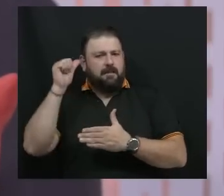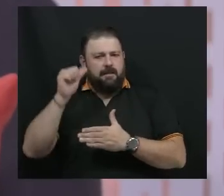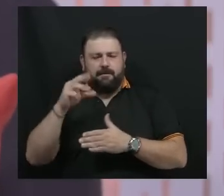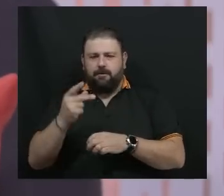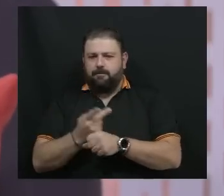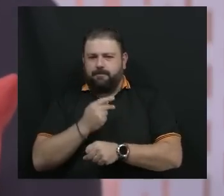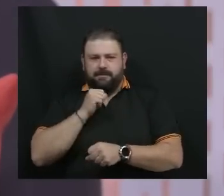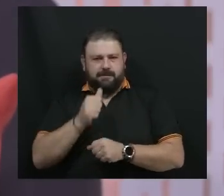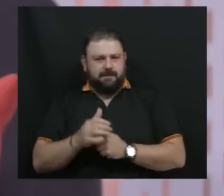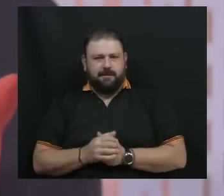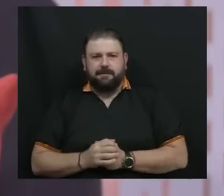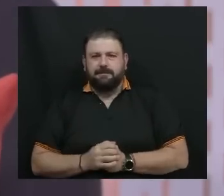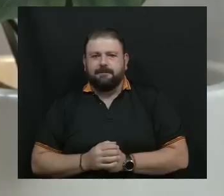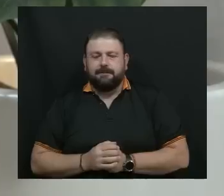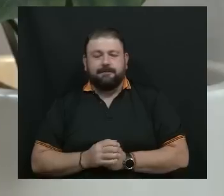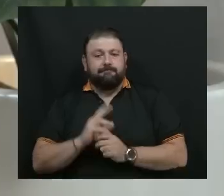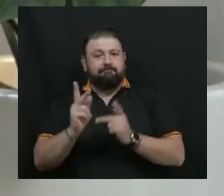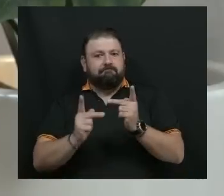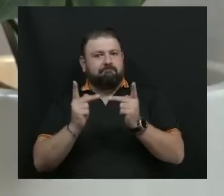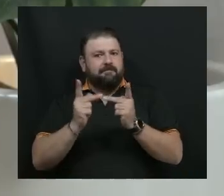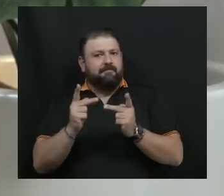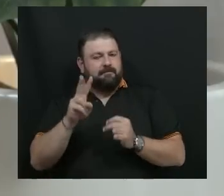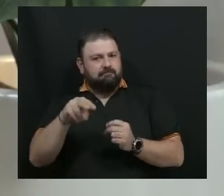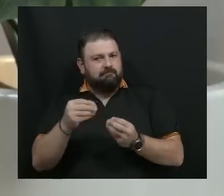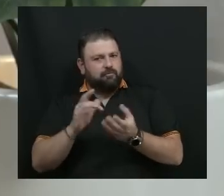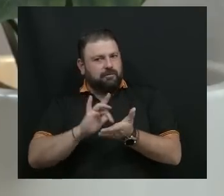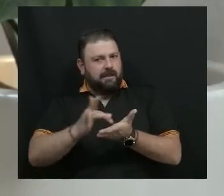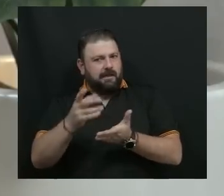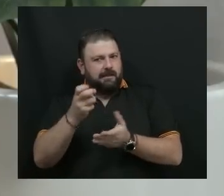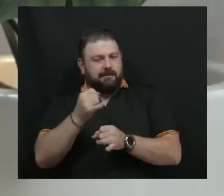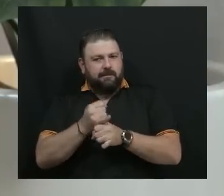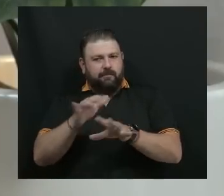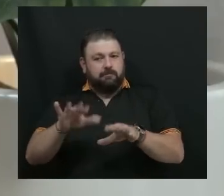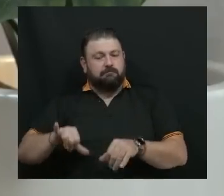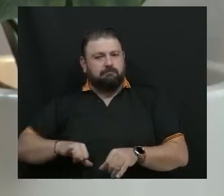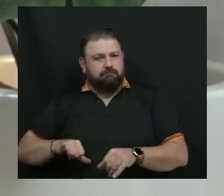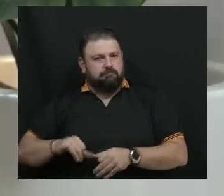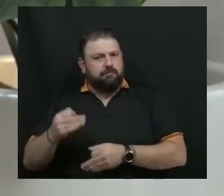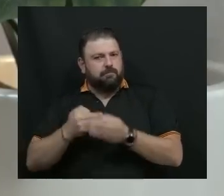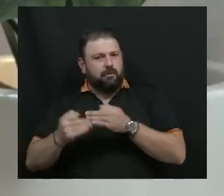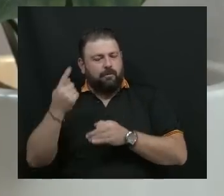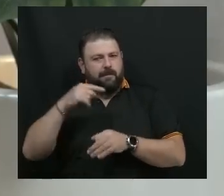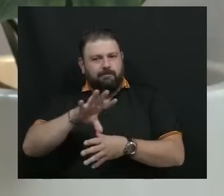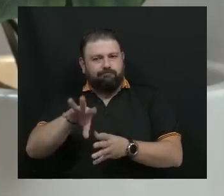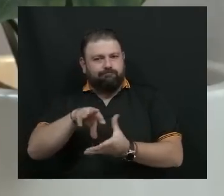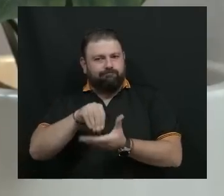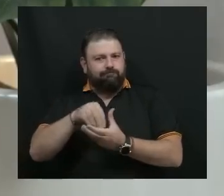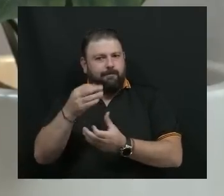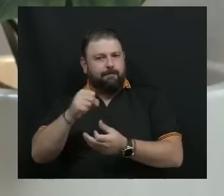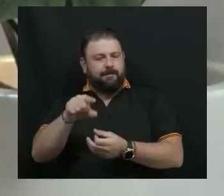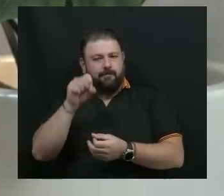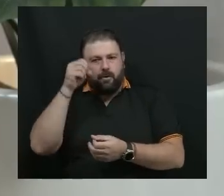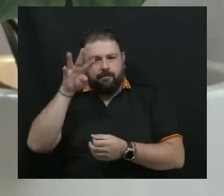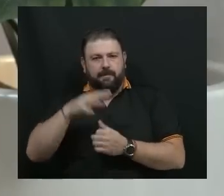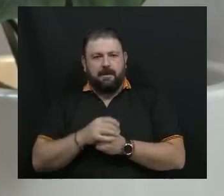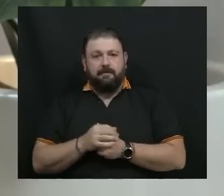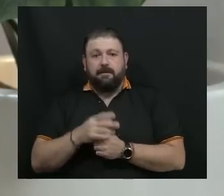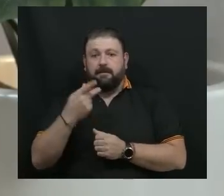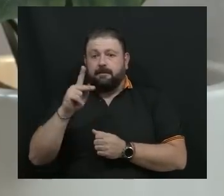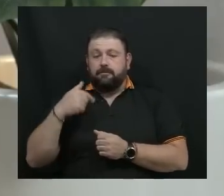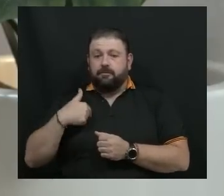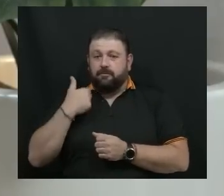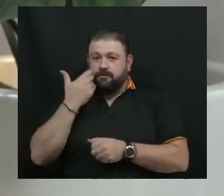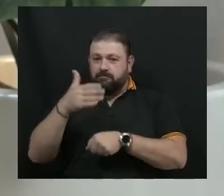Pues fueron todos. Perfecto, Servando. Muchísimas gracias por esta información tan completa. Y bueno,